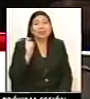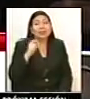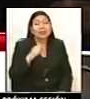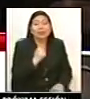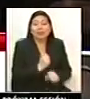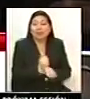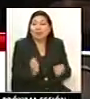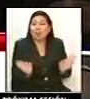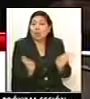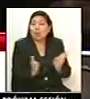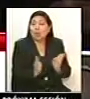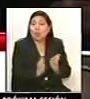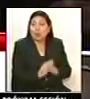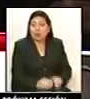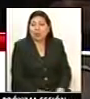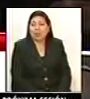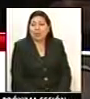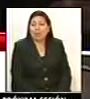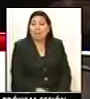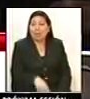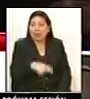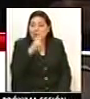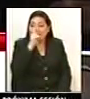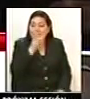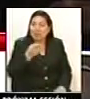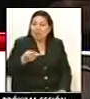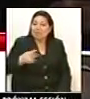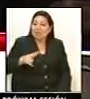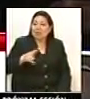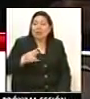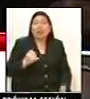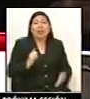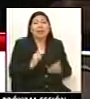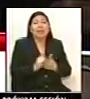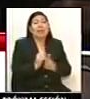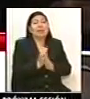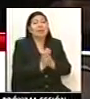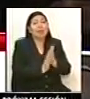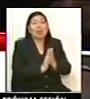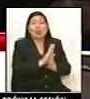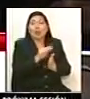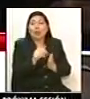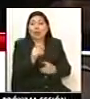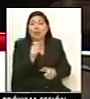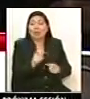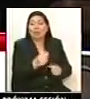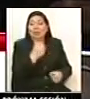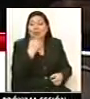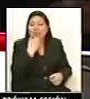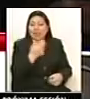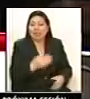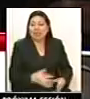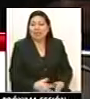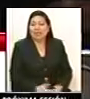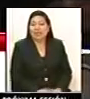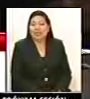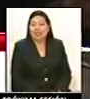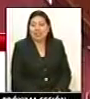trabajar juntos, para que el país siga creciendo y que los beneficios lleguen a toda la población. Muchas gracias, señor